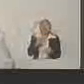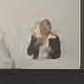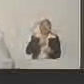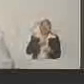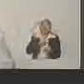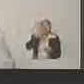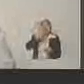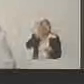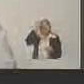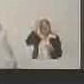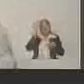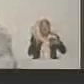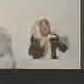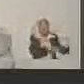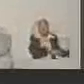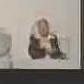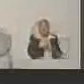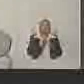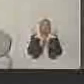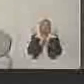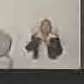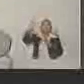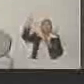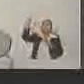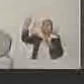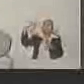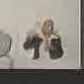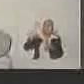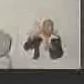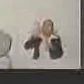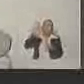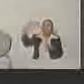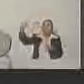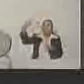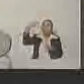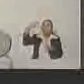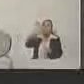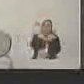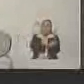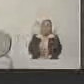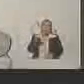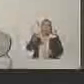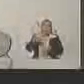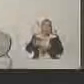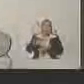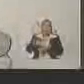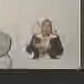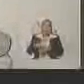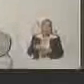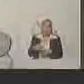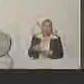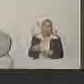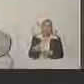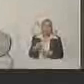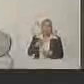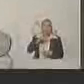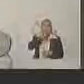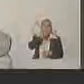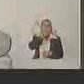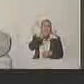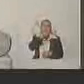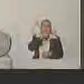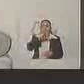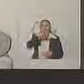cabo convenios, podamos, a través de una participación ciudadana y empresarial, el preocuparnos por cada uno de